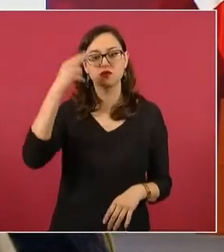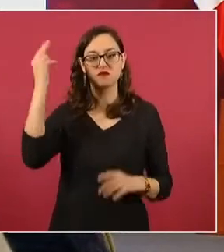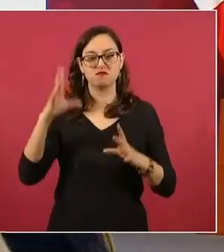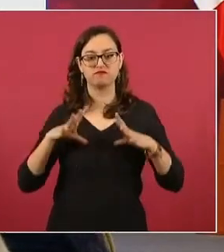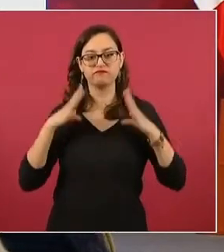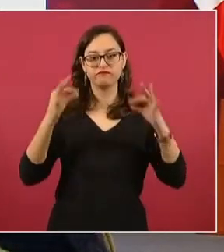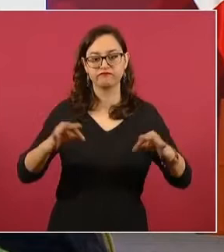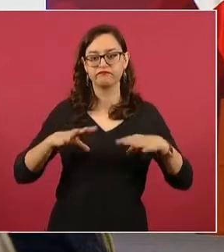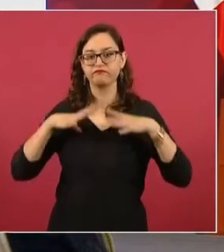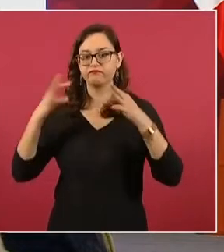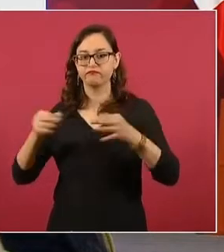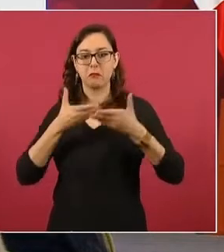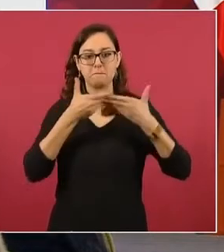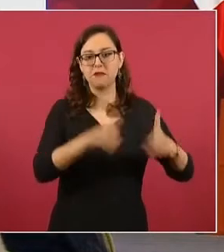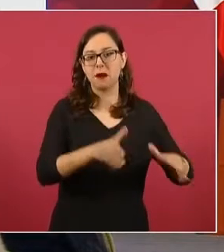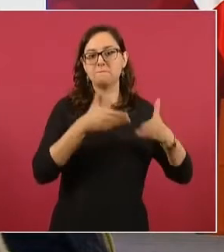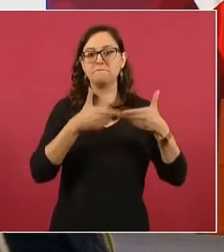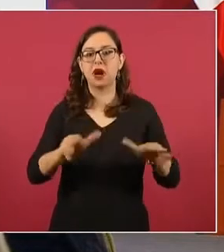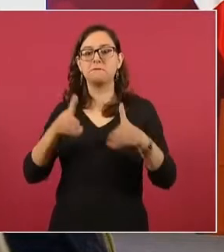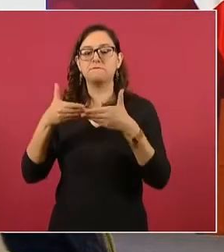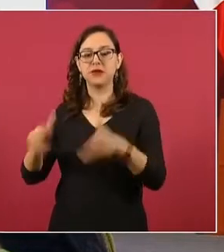universidades públicas,